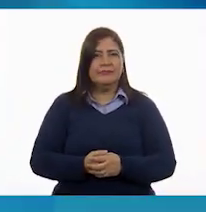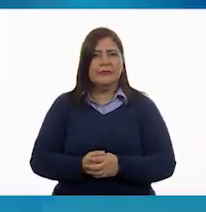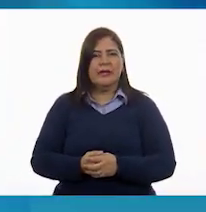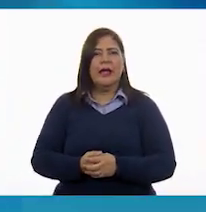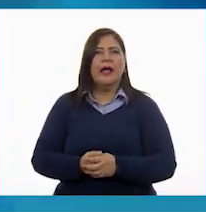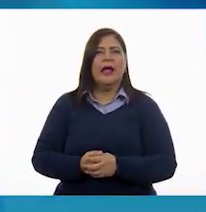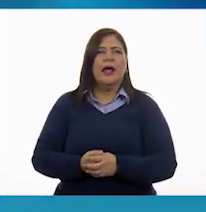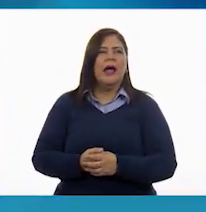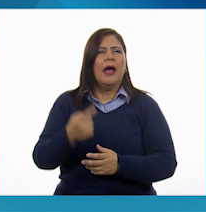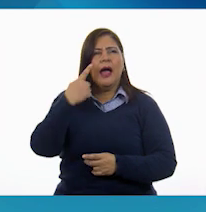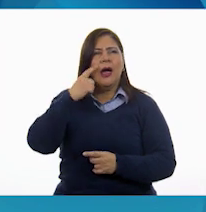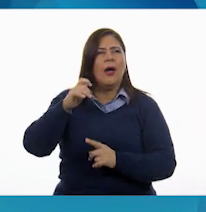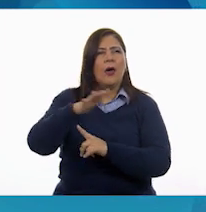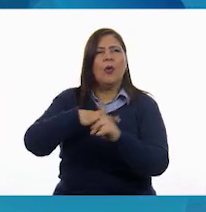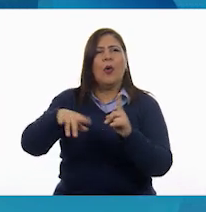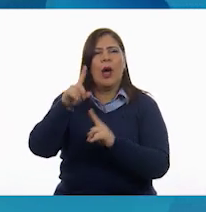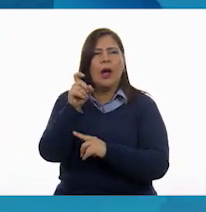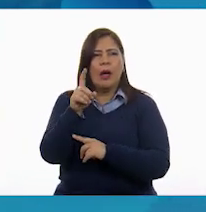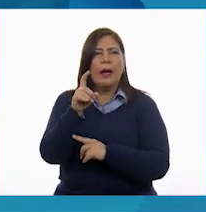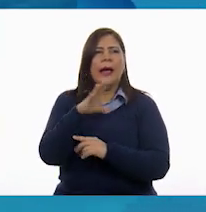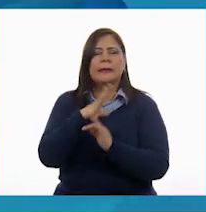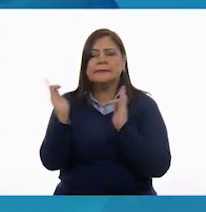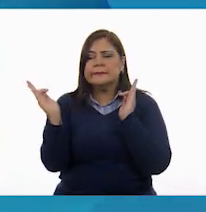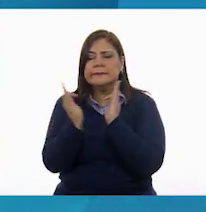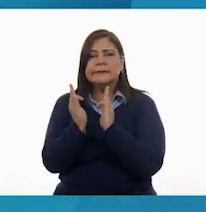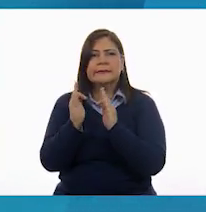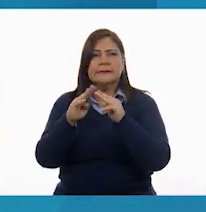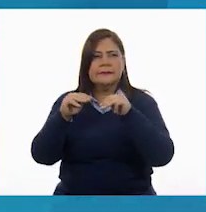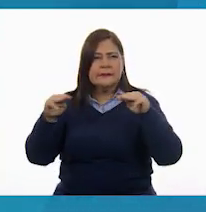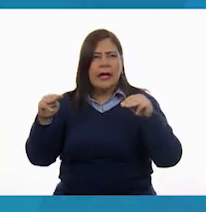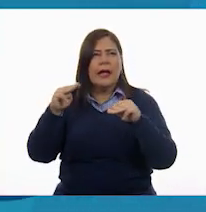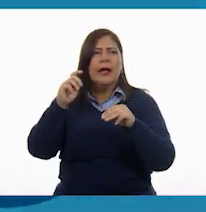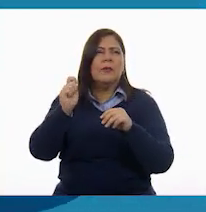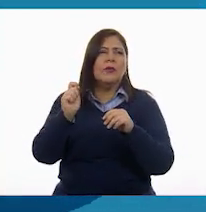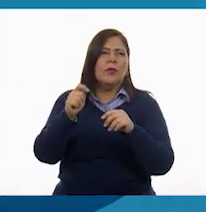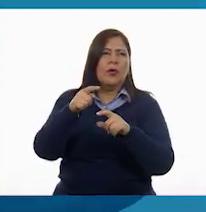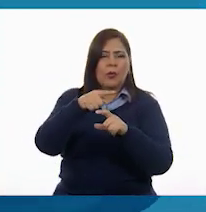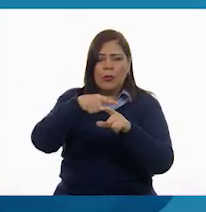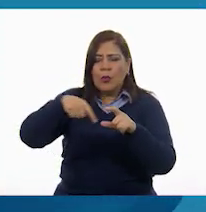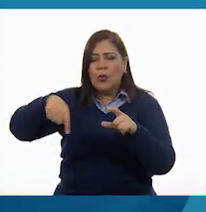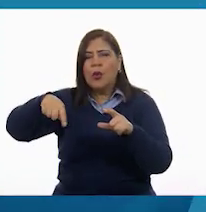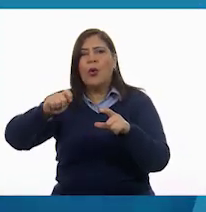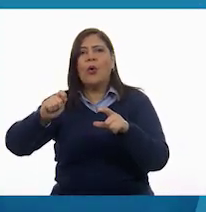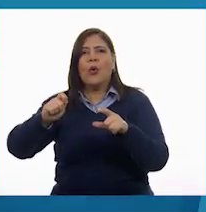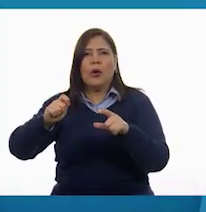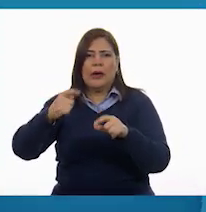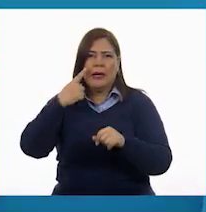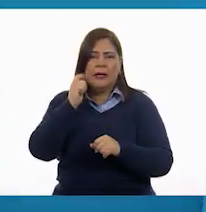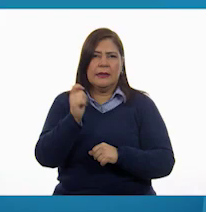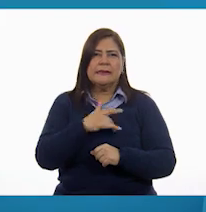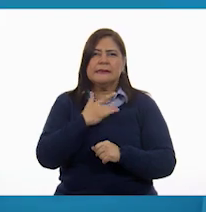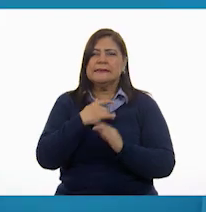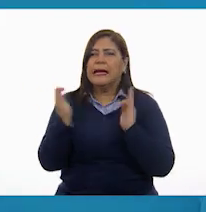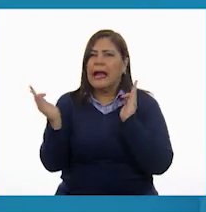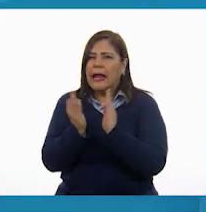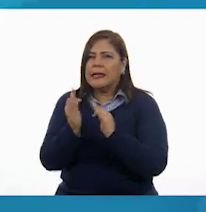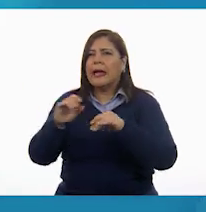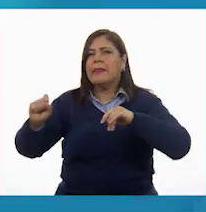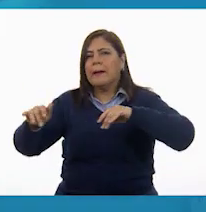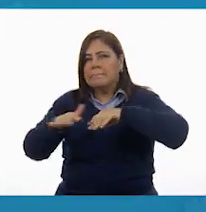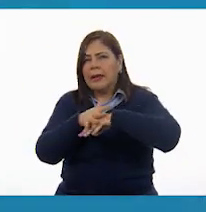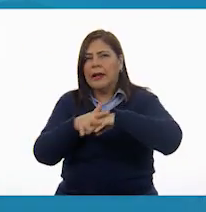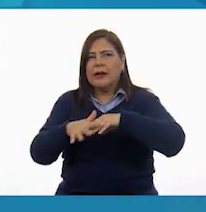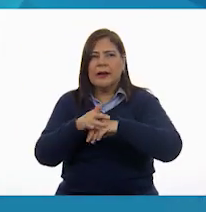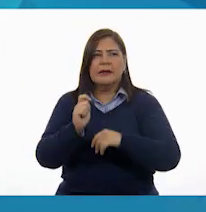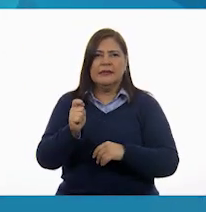Cuerpos de agua situados junto al mar, aislados parcial o totalmente. Cuerpos de agua cerca del mar. Cerca